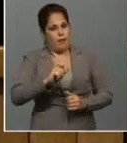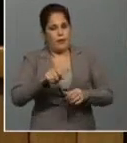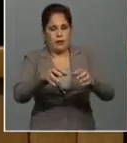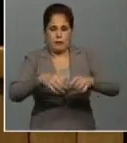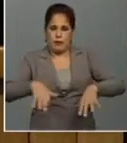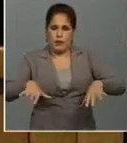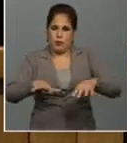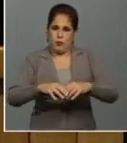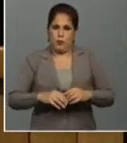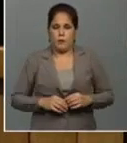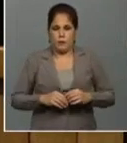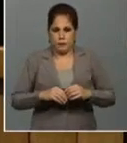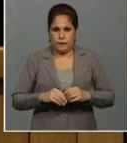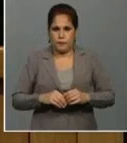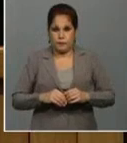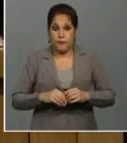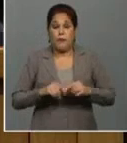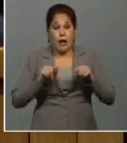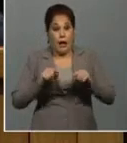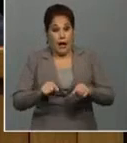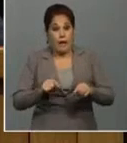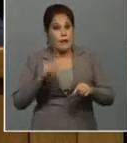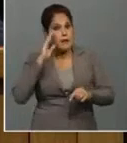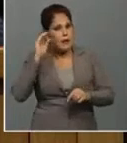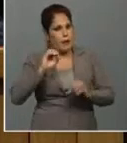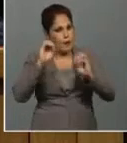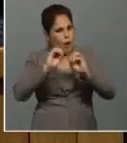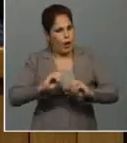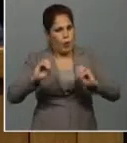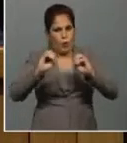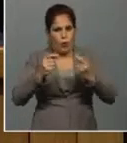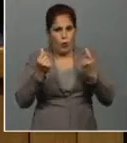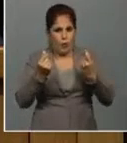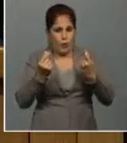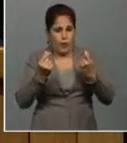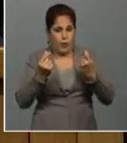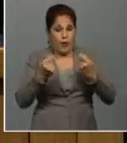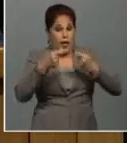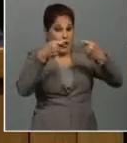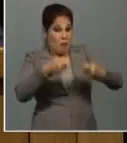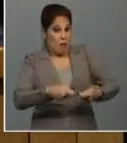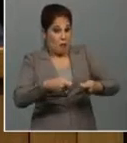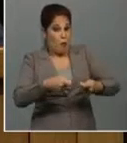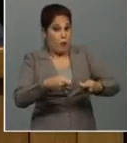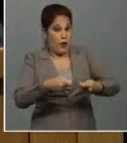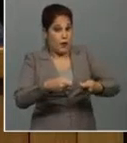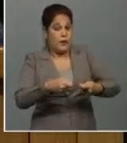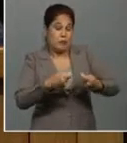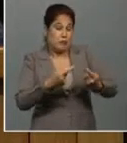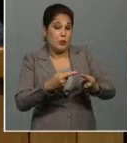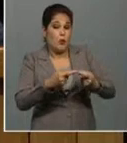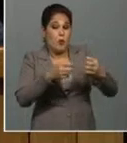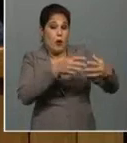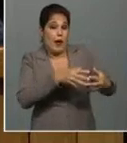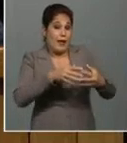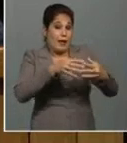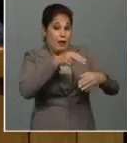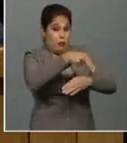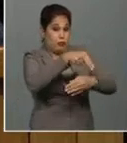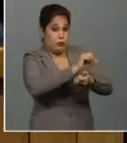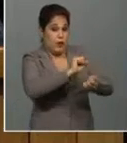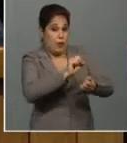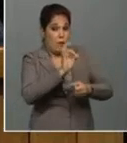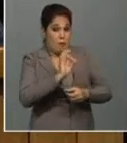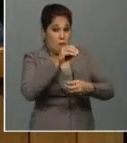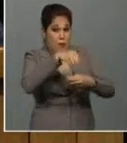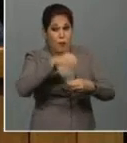circunstancias ante el injusto orden económica internacional impuesto por el quebrado y desacreditado neoliberalismo